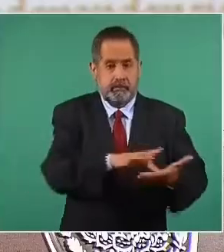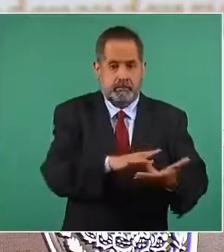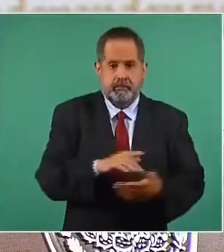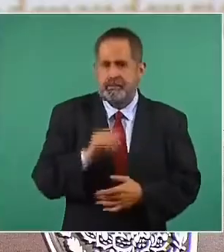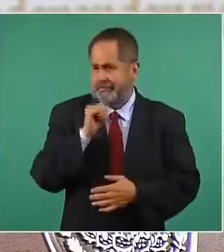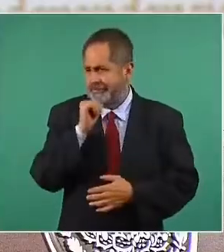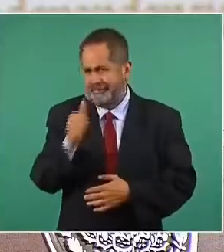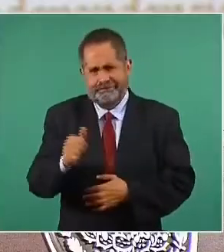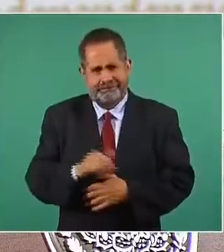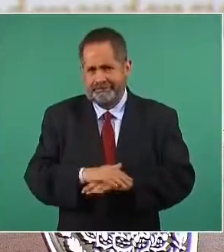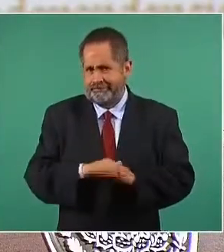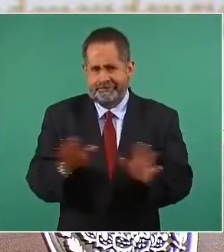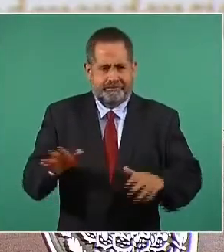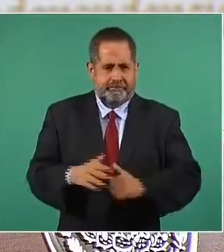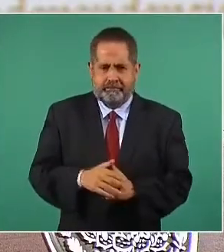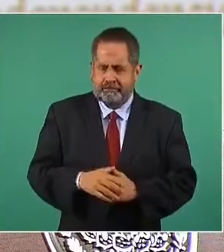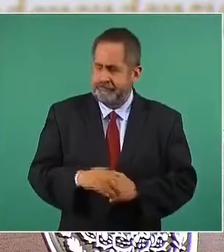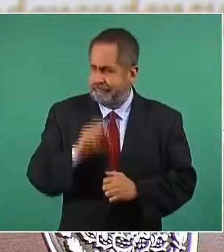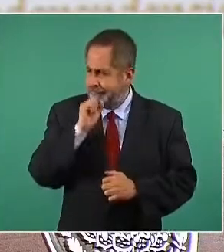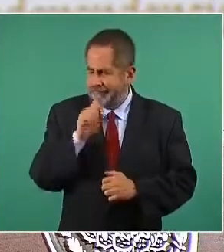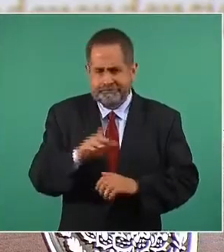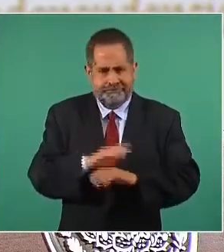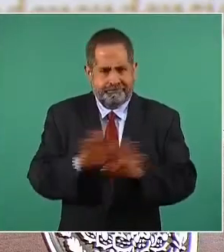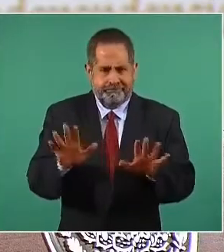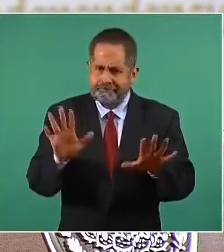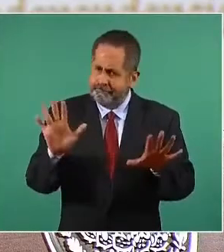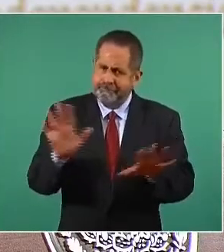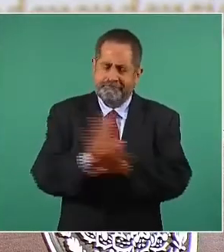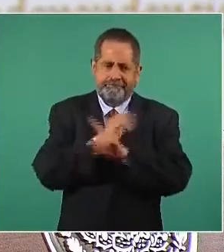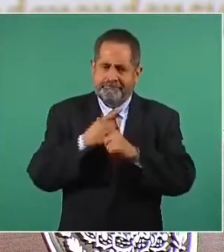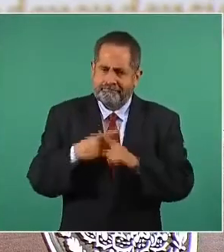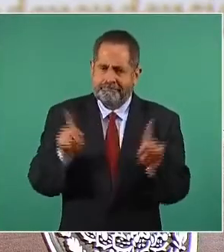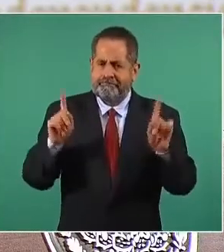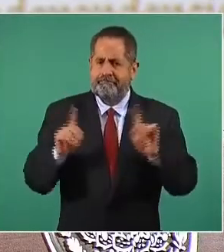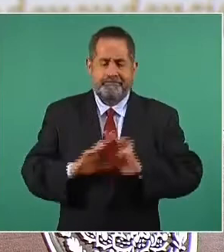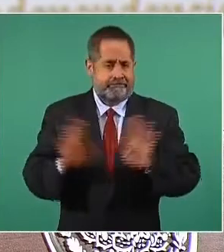No, que también en eso hay un cambio.